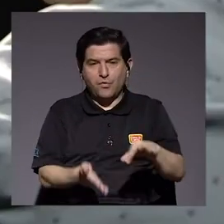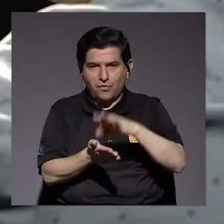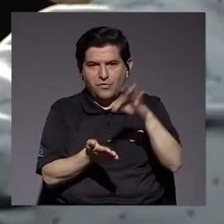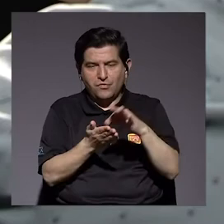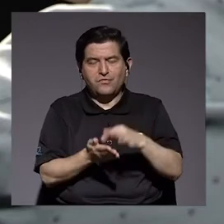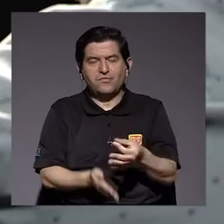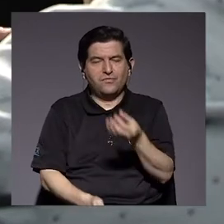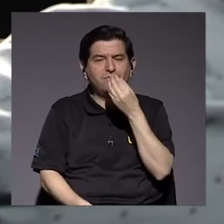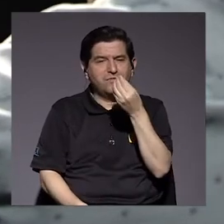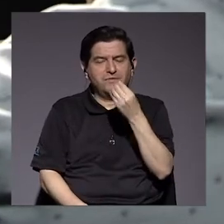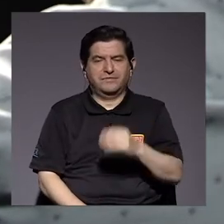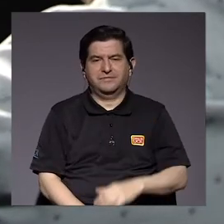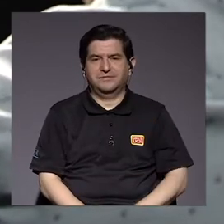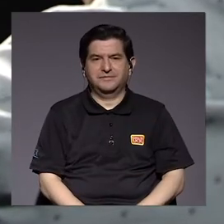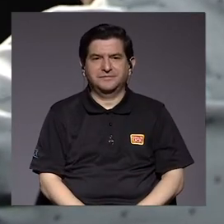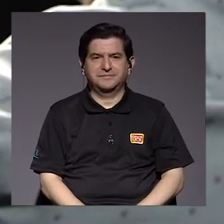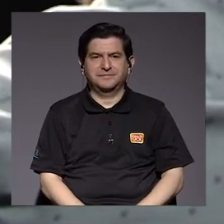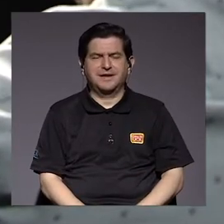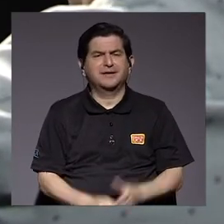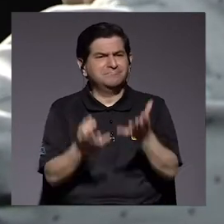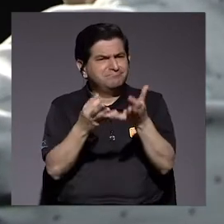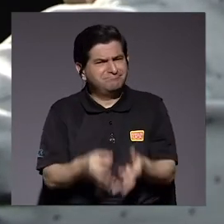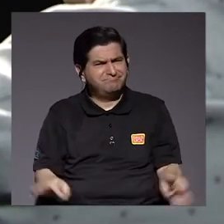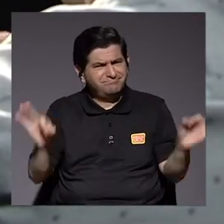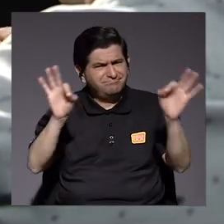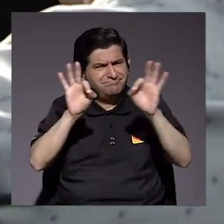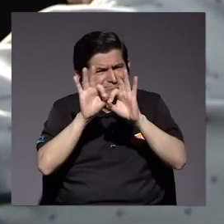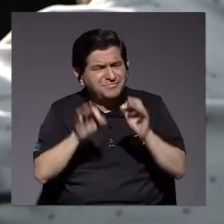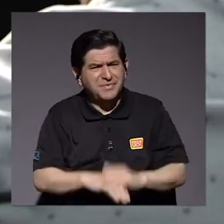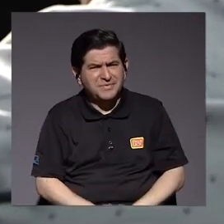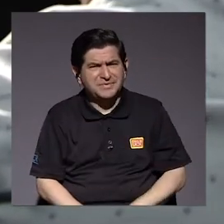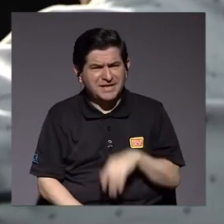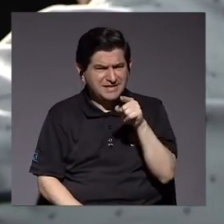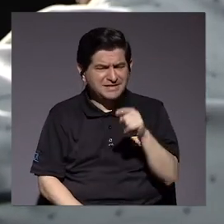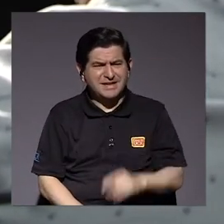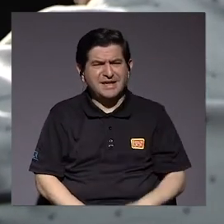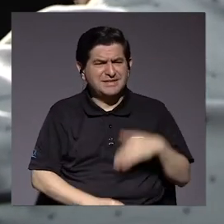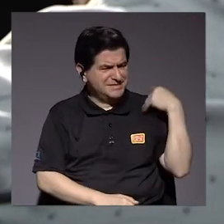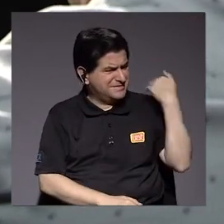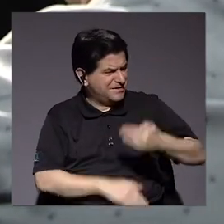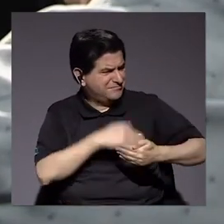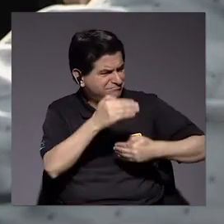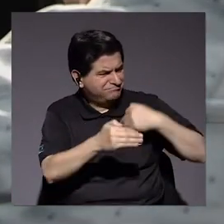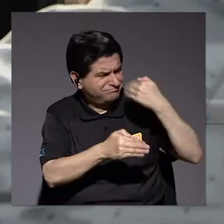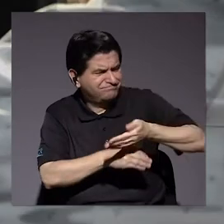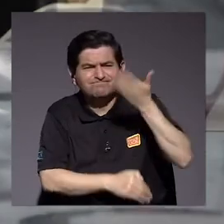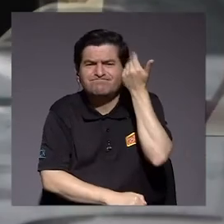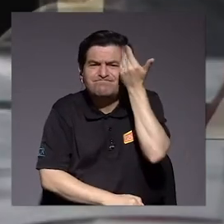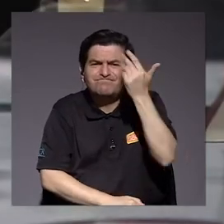que hoy consumimos. ¿Por qué es tan importante que se haya hecho este recorrido?